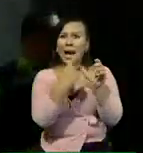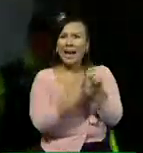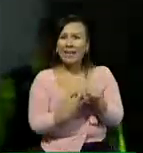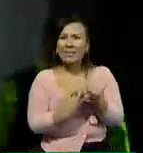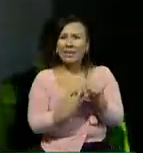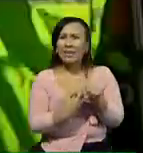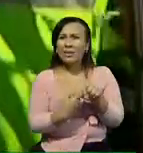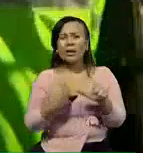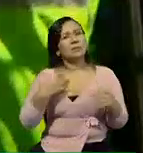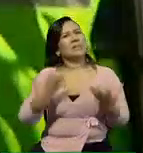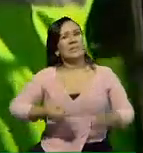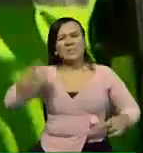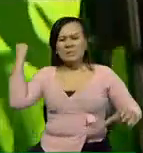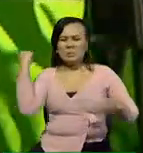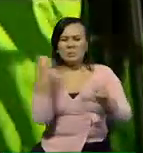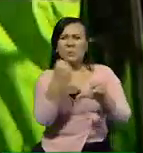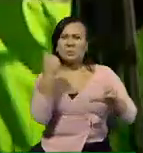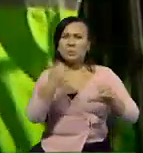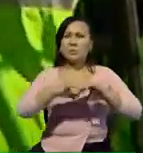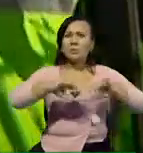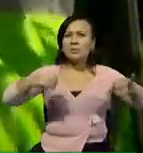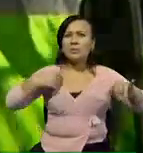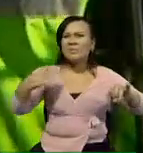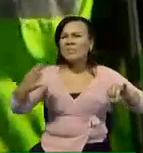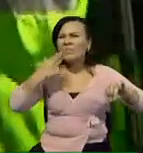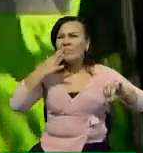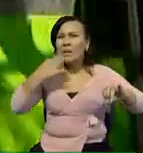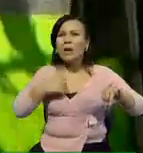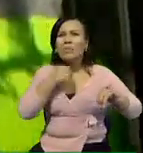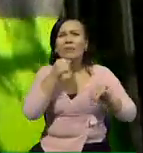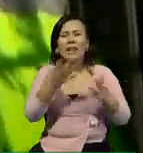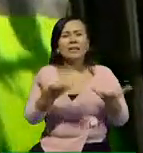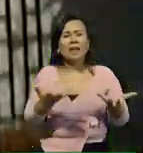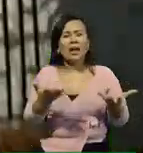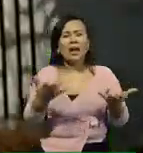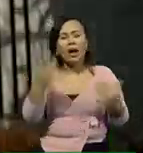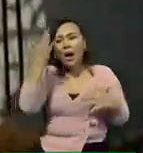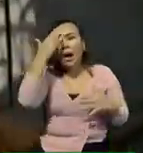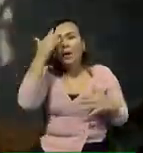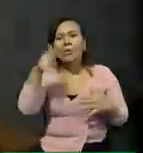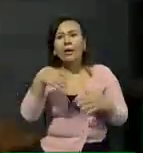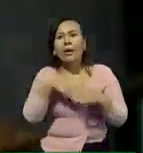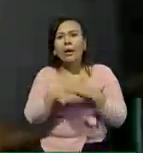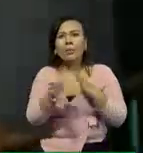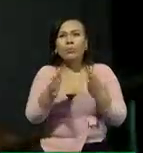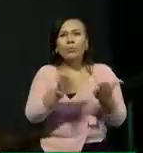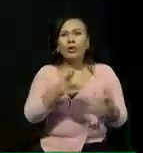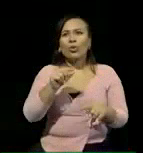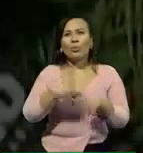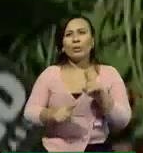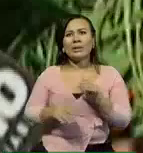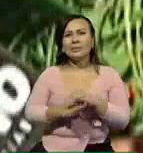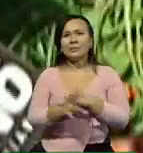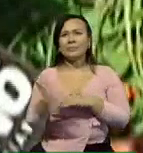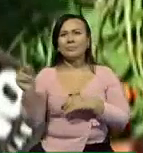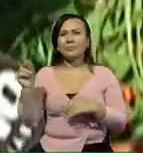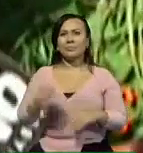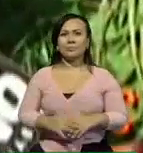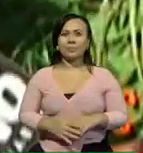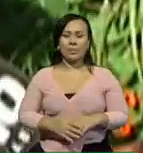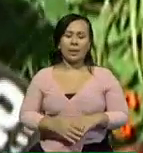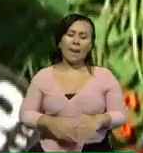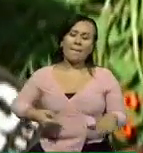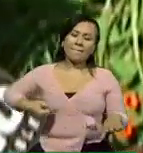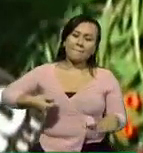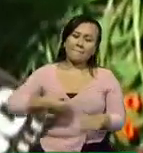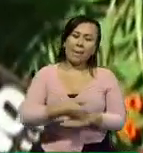poder ingresar. Él o los responsables lo dejaron con seguridad por fuera, como para que no pueda salir. Le matan, pero